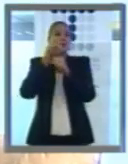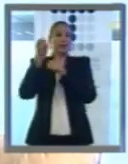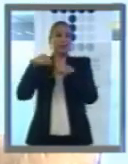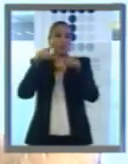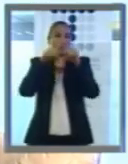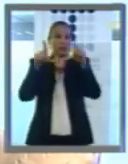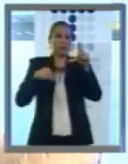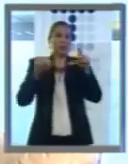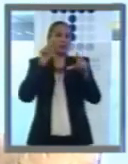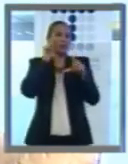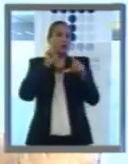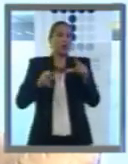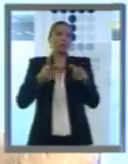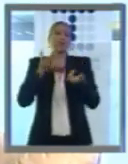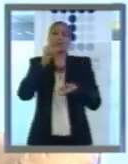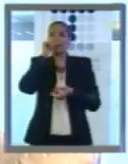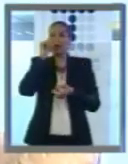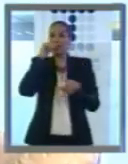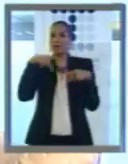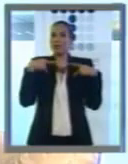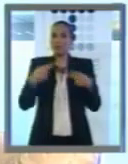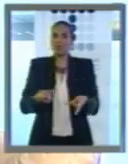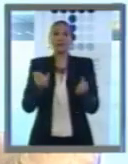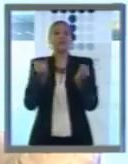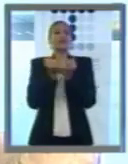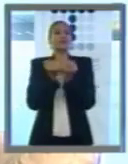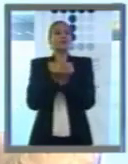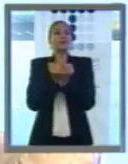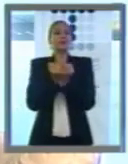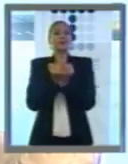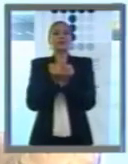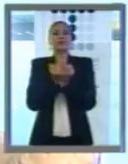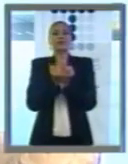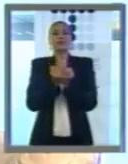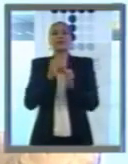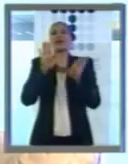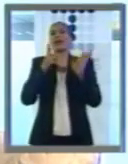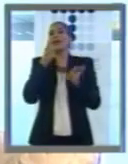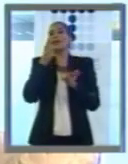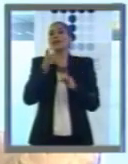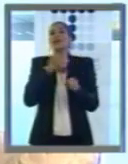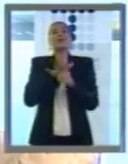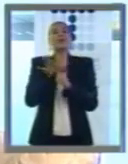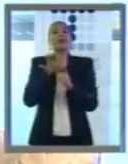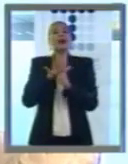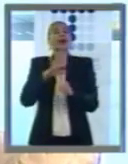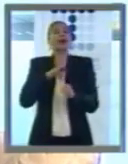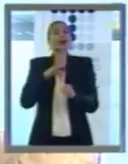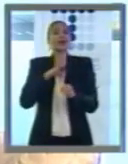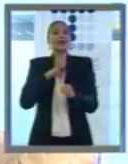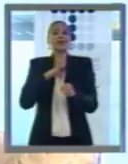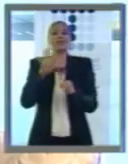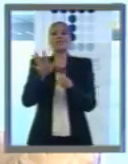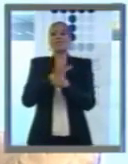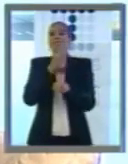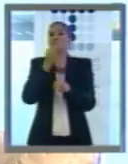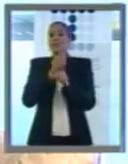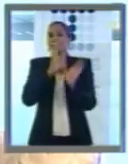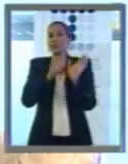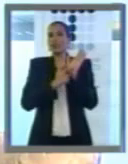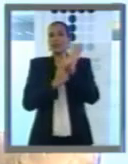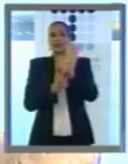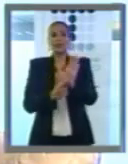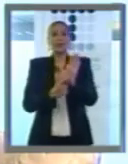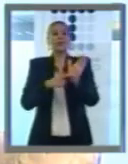es bastante débil, ¿no? También se dijo que estaba suficientemente demostrado que